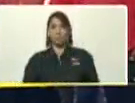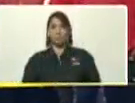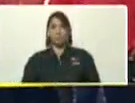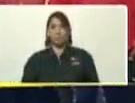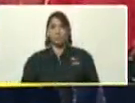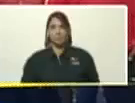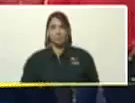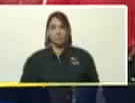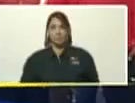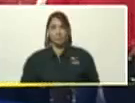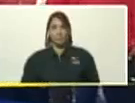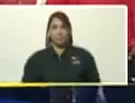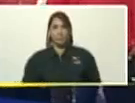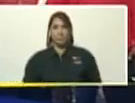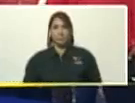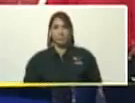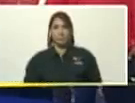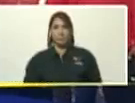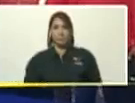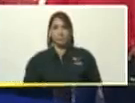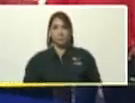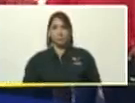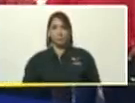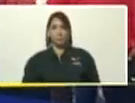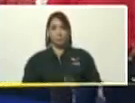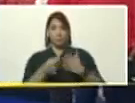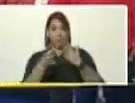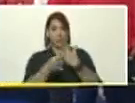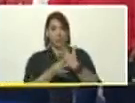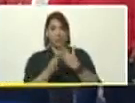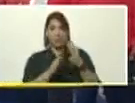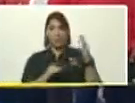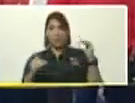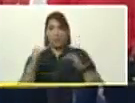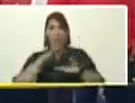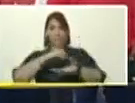Lo casó el casamentero mayor de